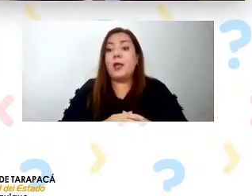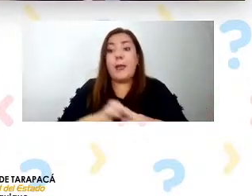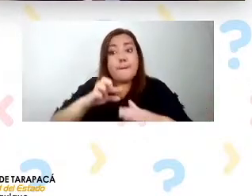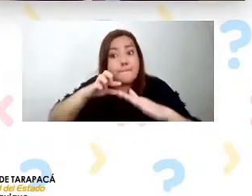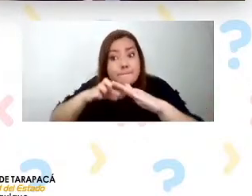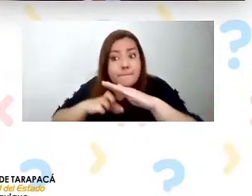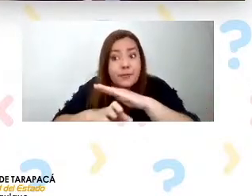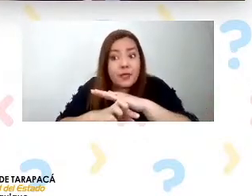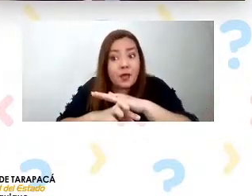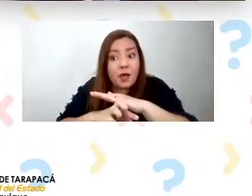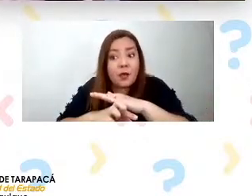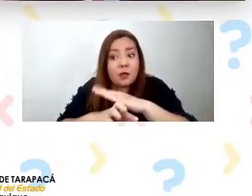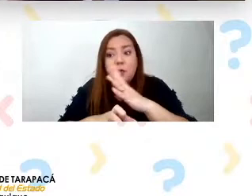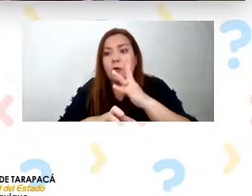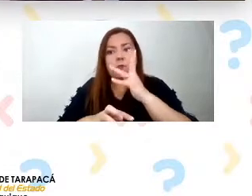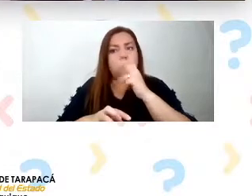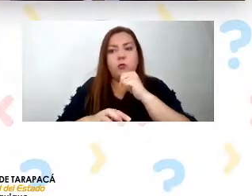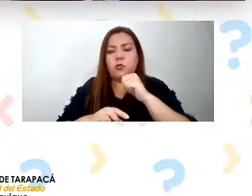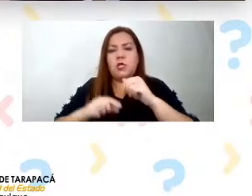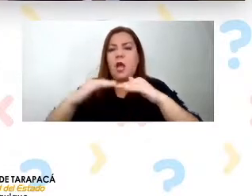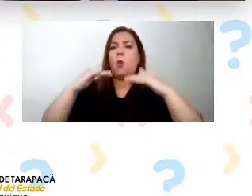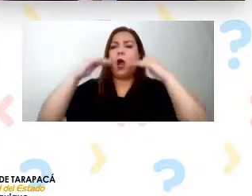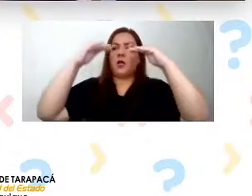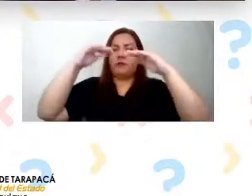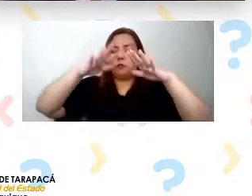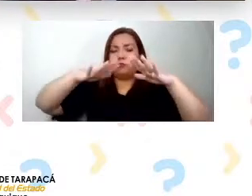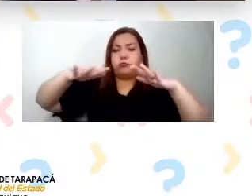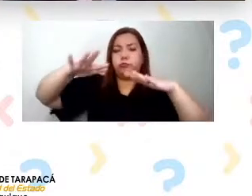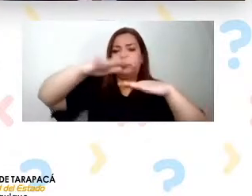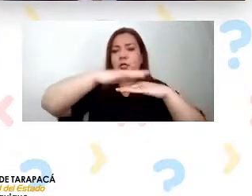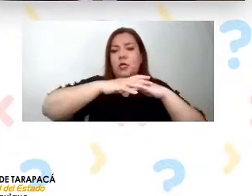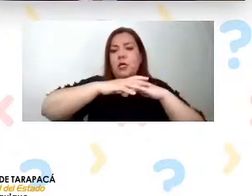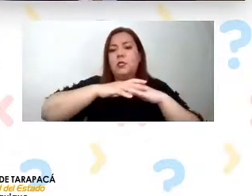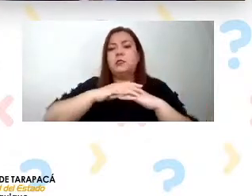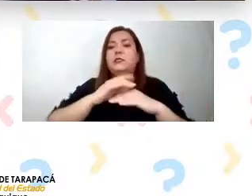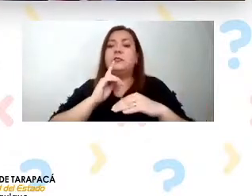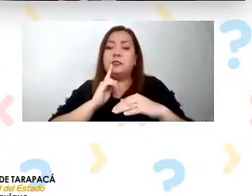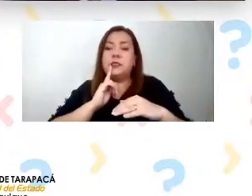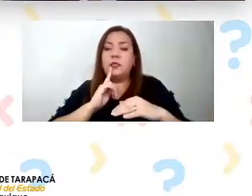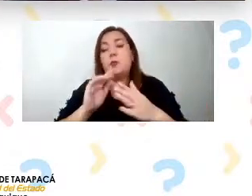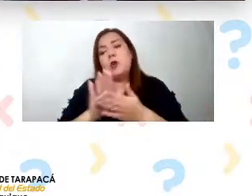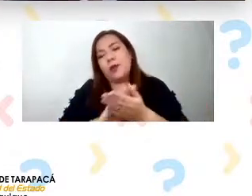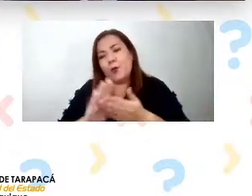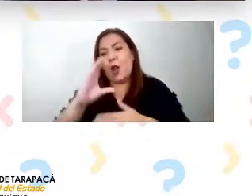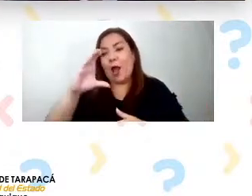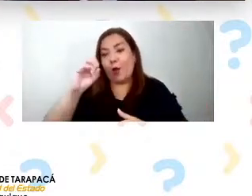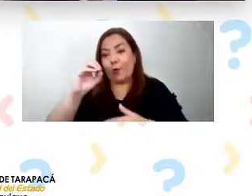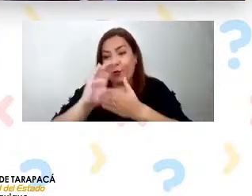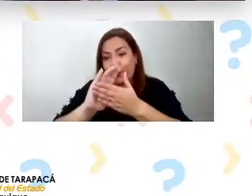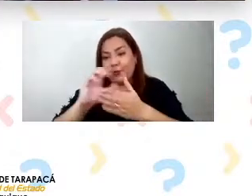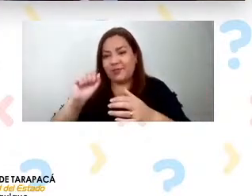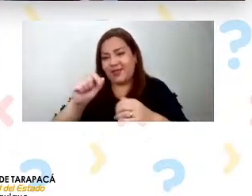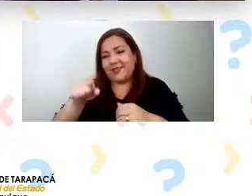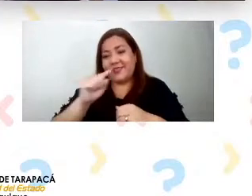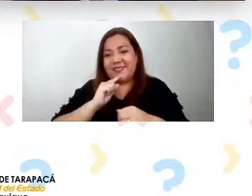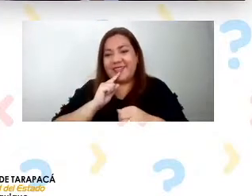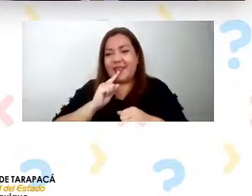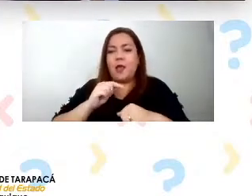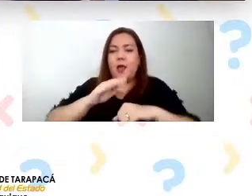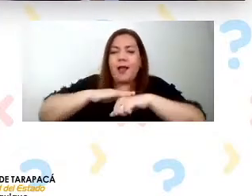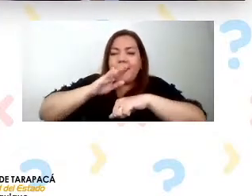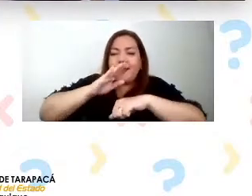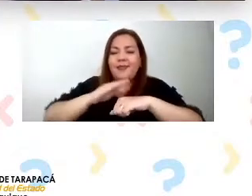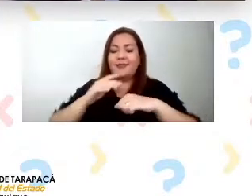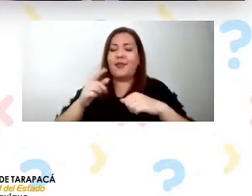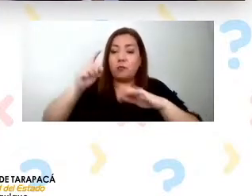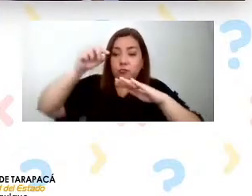tiene aguas superficiales, es decir, posee aguas superficiales en forma de cocha, y estas, ¿no es cierto?, son aguas termales